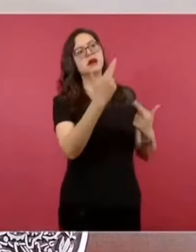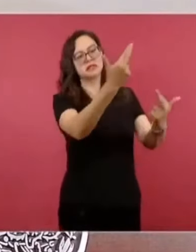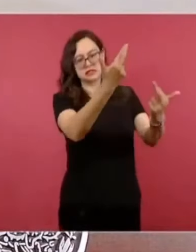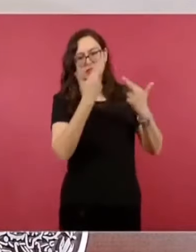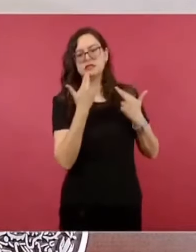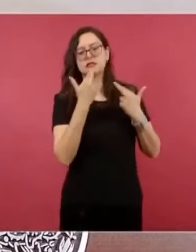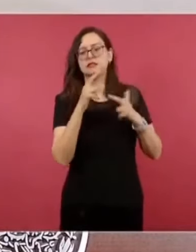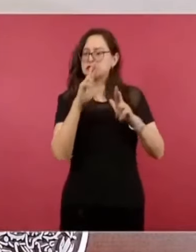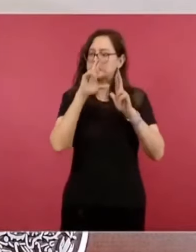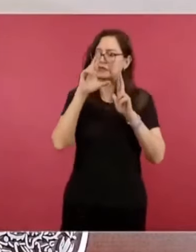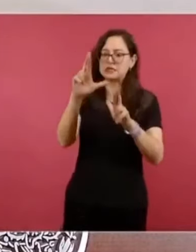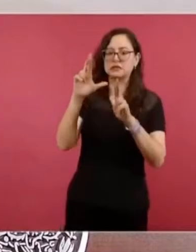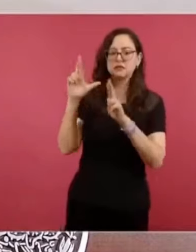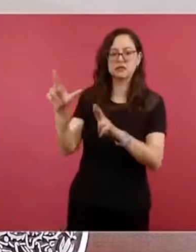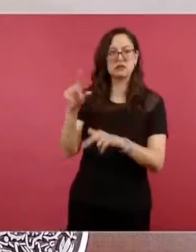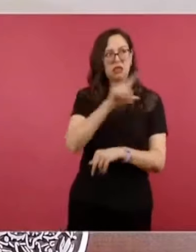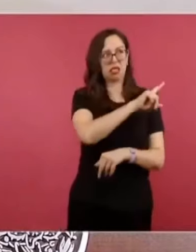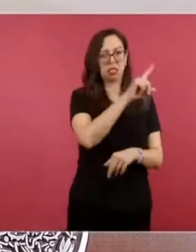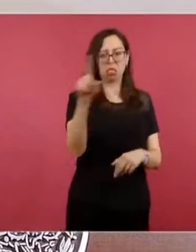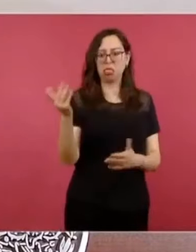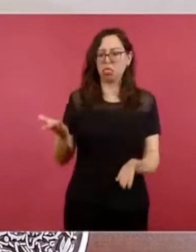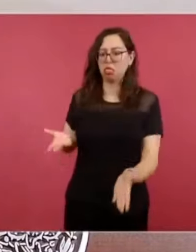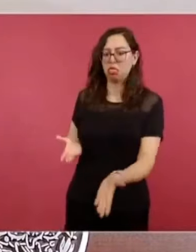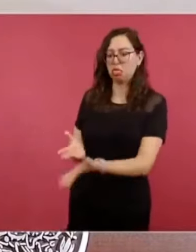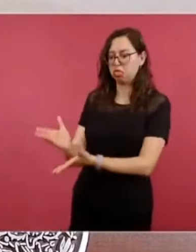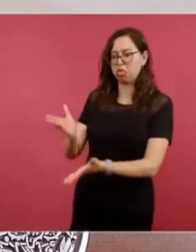de gobiernos extranjeros